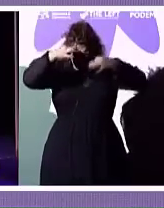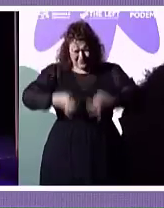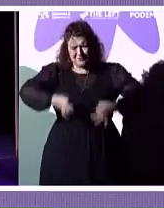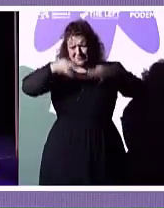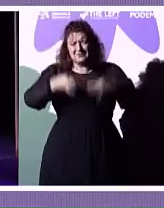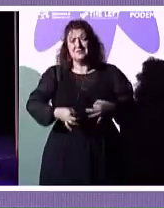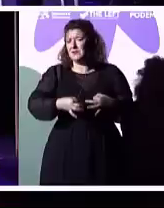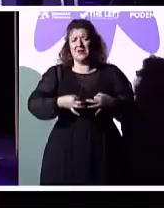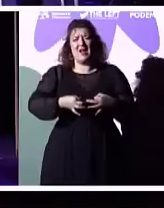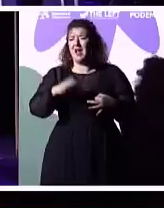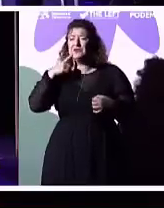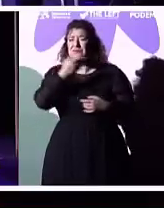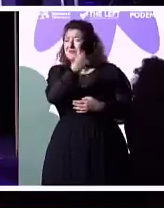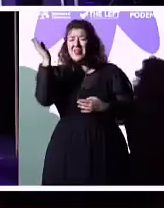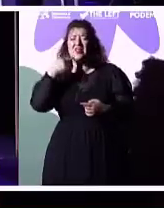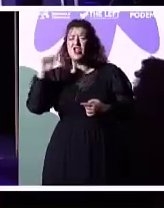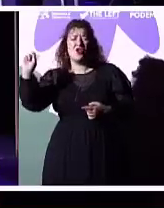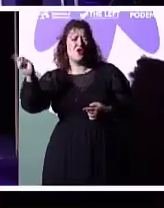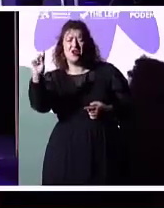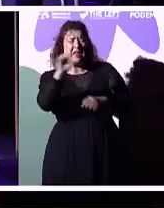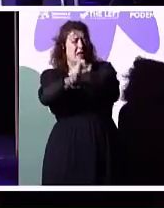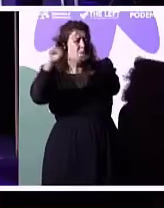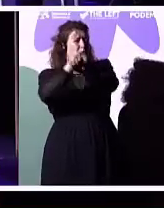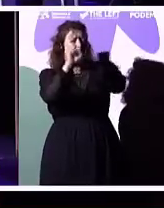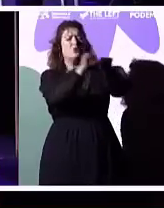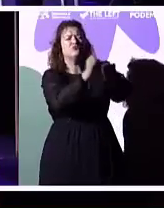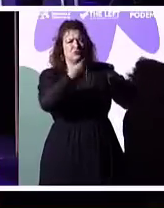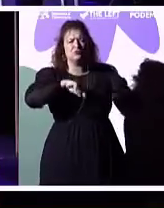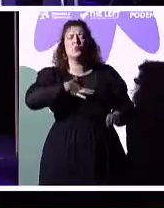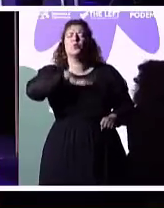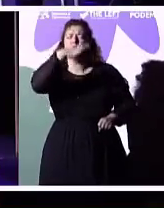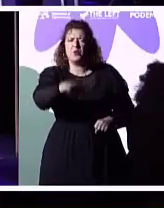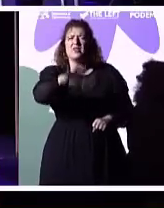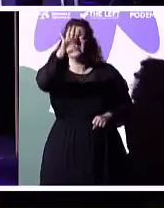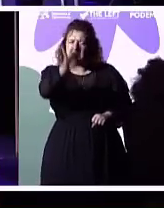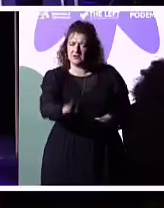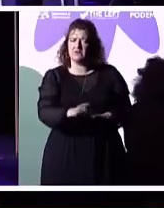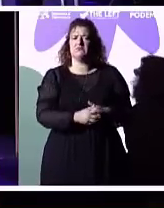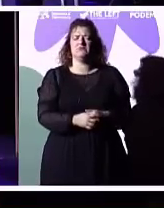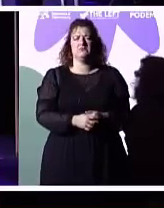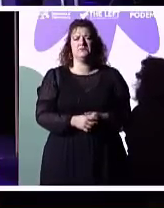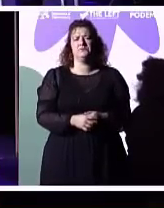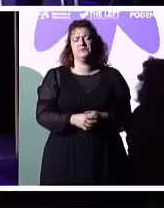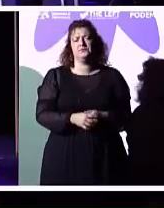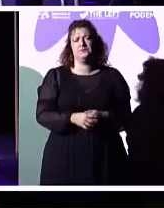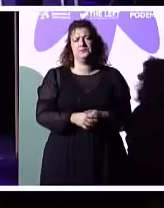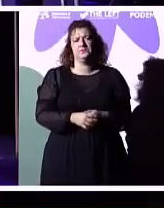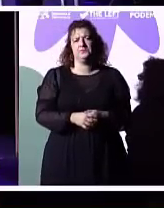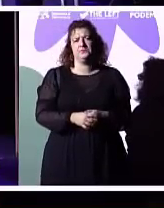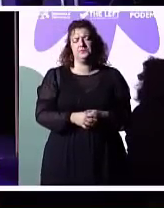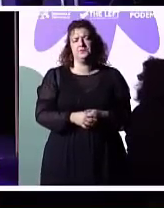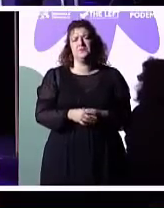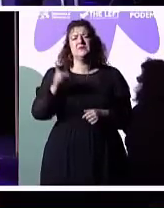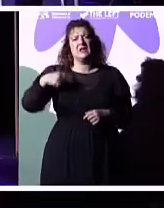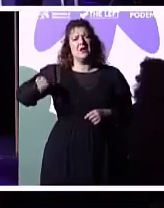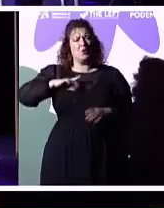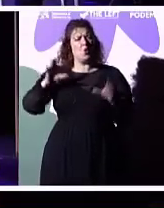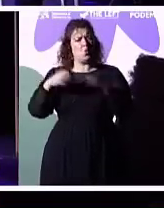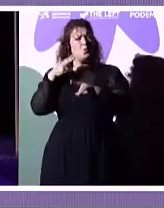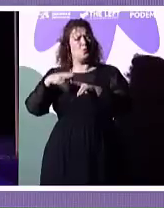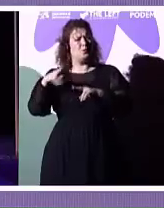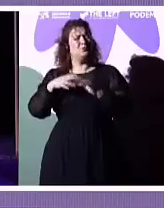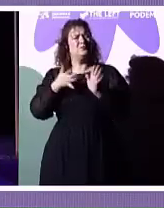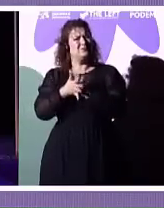lo que todo el mundo nos dice que es imposible y también Somos la fuerza que dice la verdad